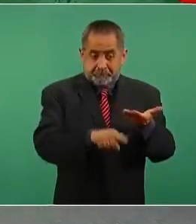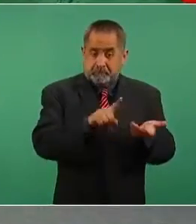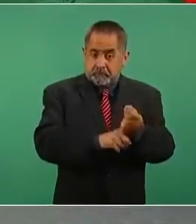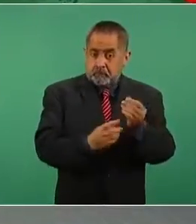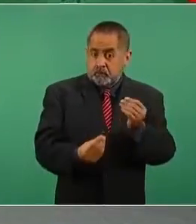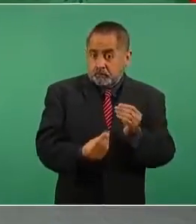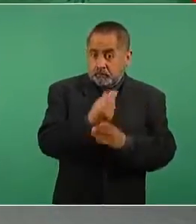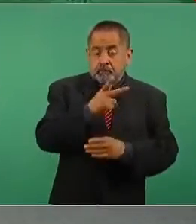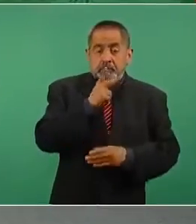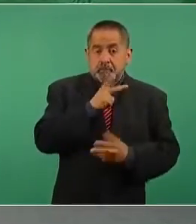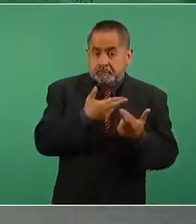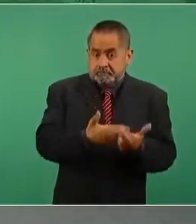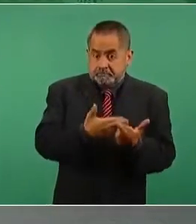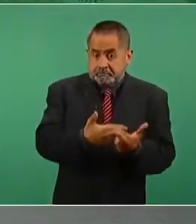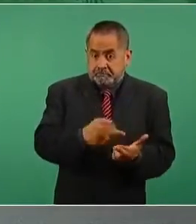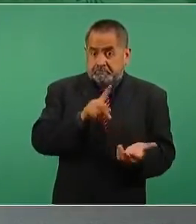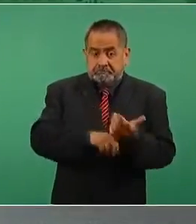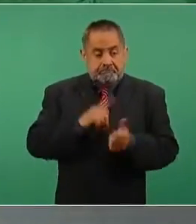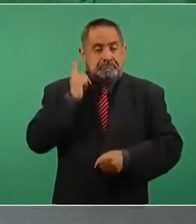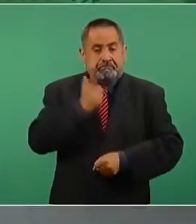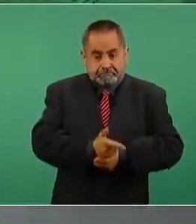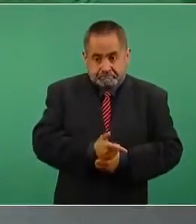nuevos yacimientos,